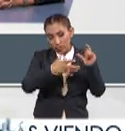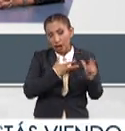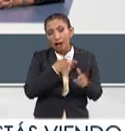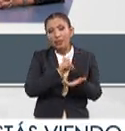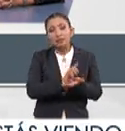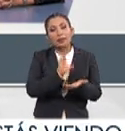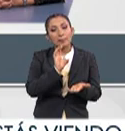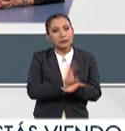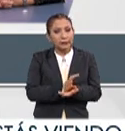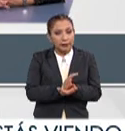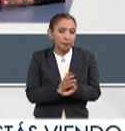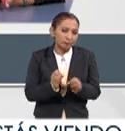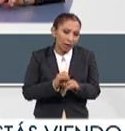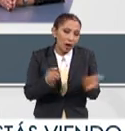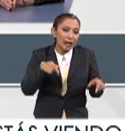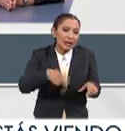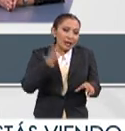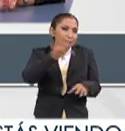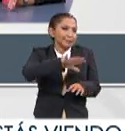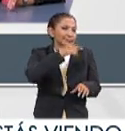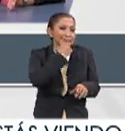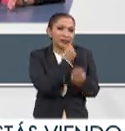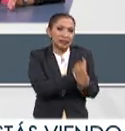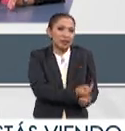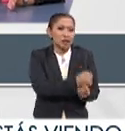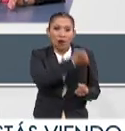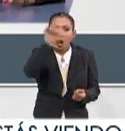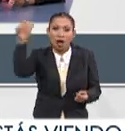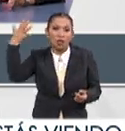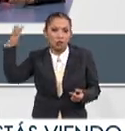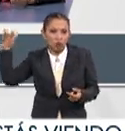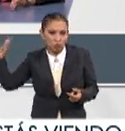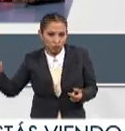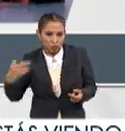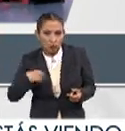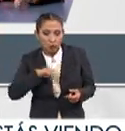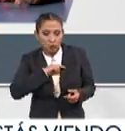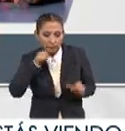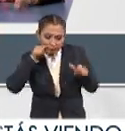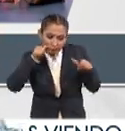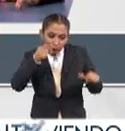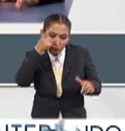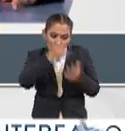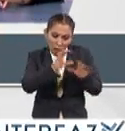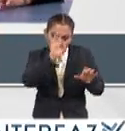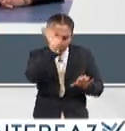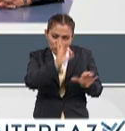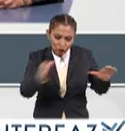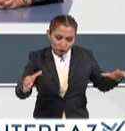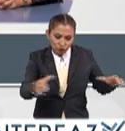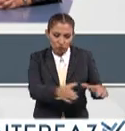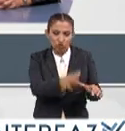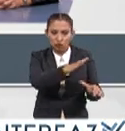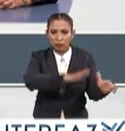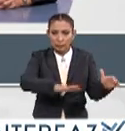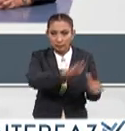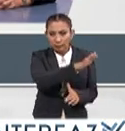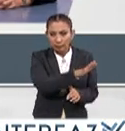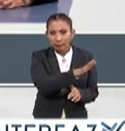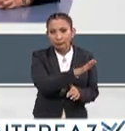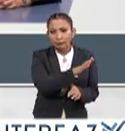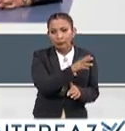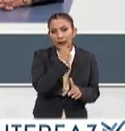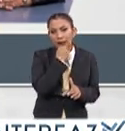tiene discapacidad. Claro, aquí abarca desde niños hasta adultos. Sí. Nosotros nos abocamos al porcentaje